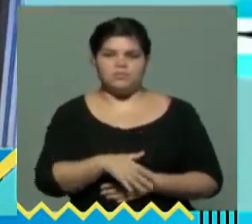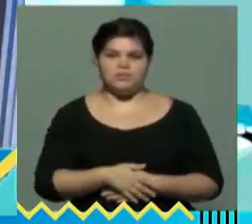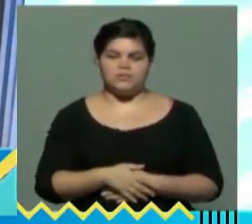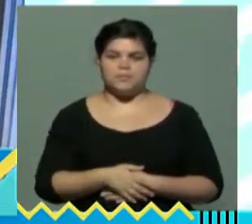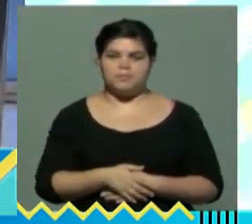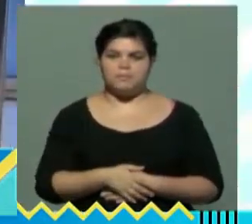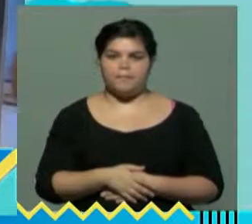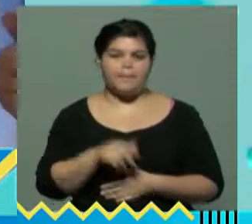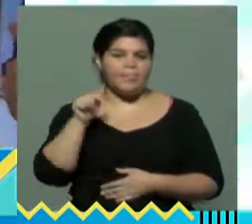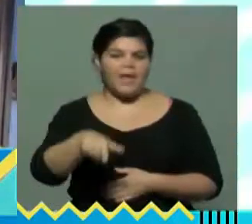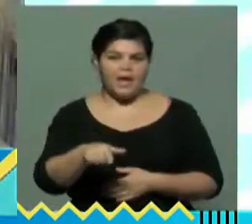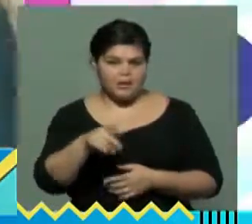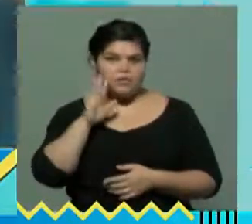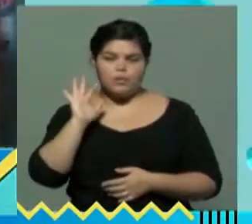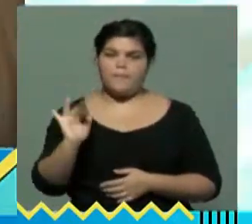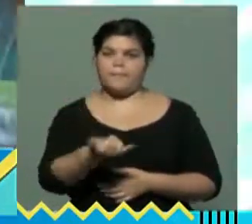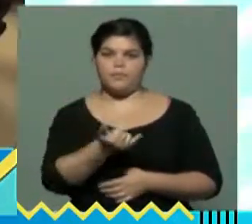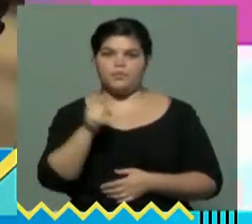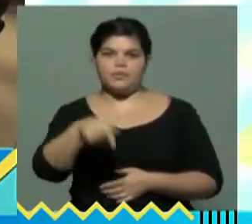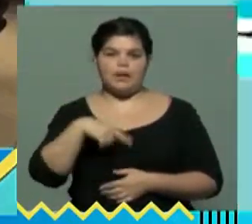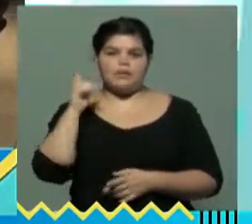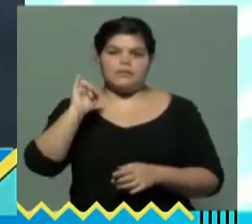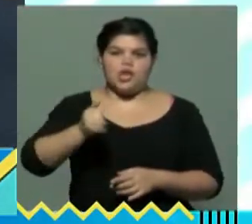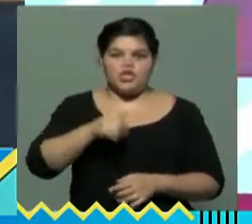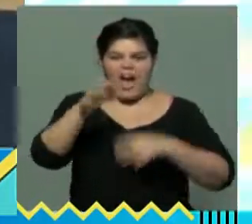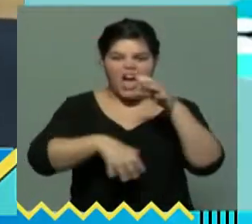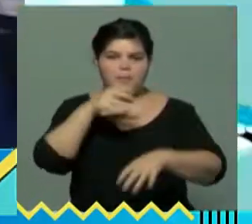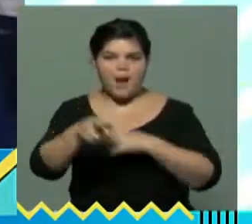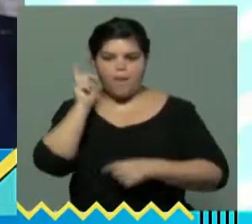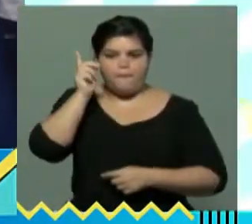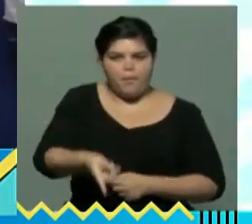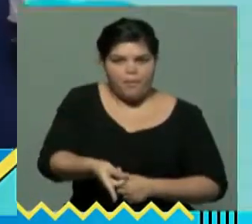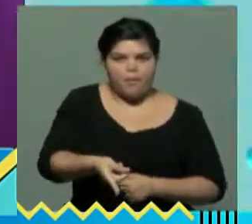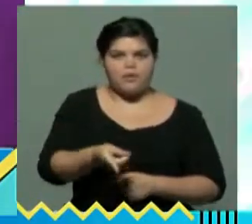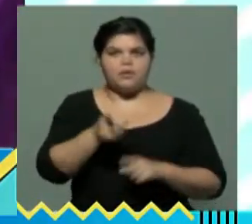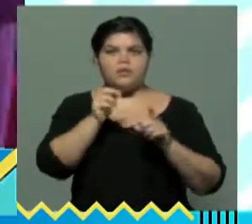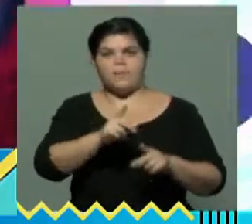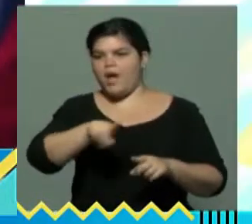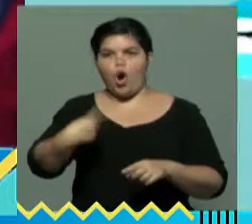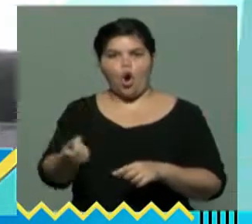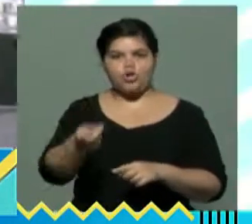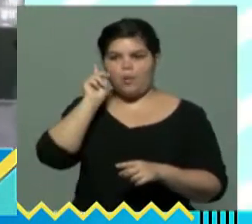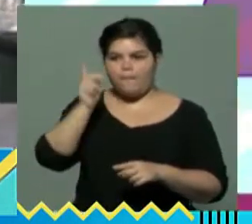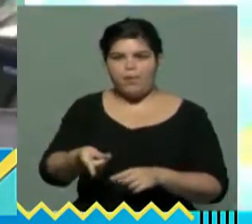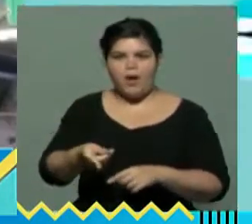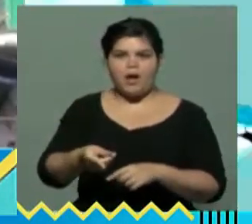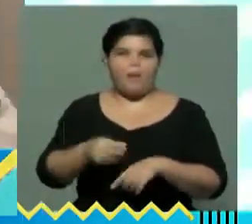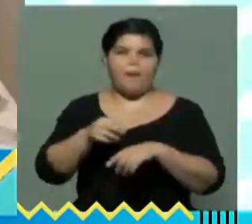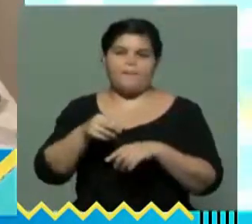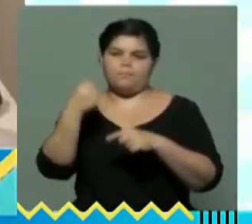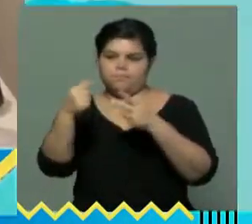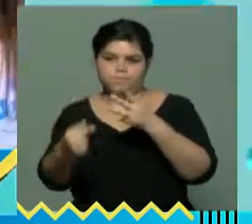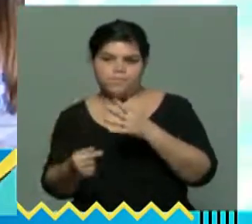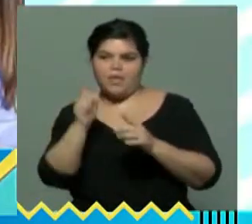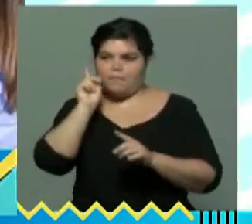inferiores. Ahí nomás leímos que había que dominar a los animales, ahí nomás leímos que había que dominar a los de otra raza, y obviamente ahí leímos